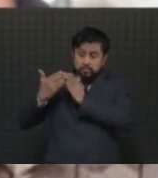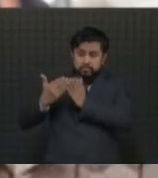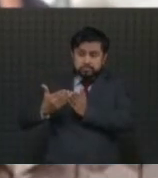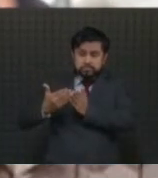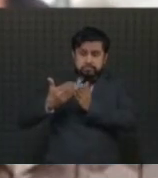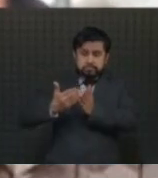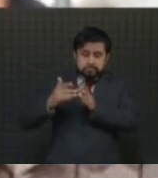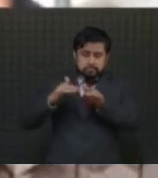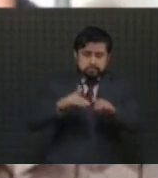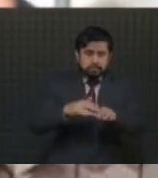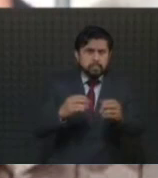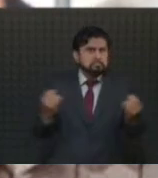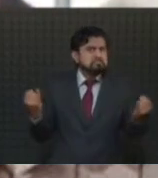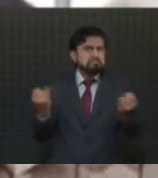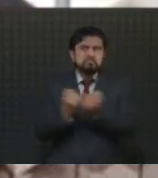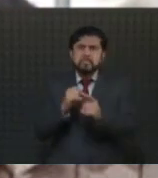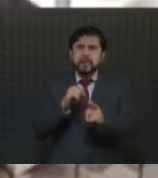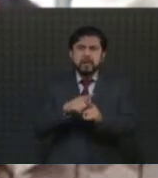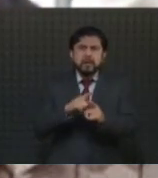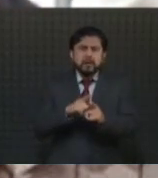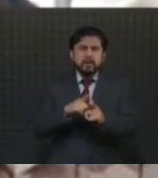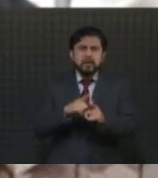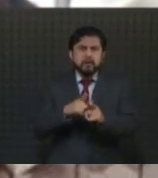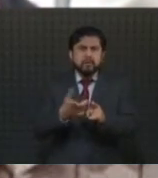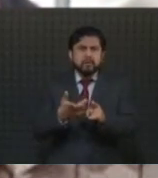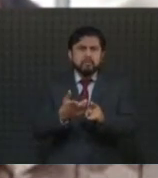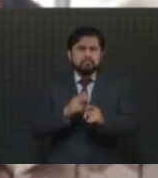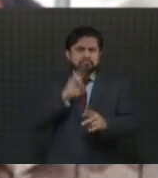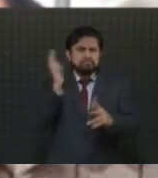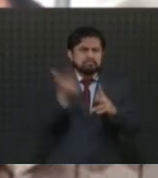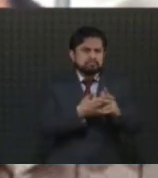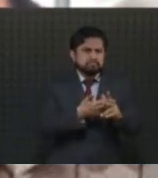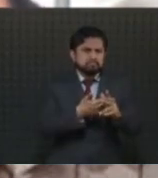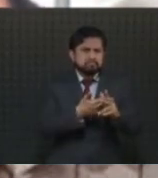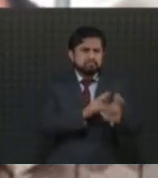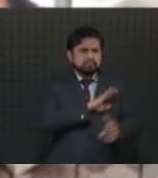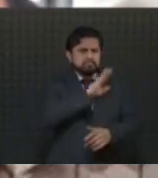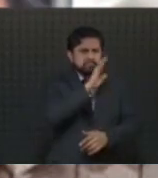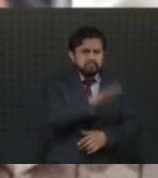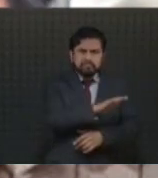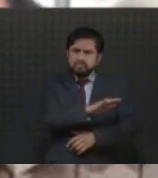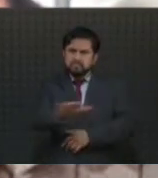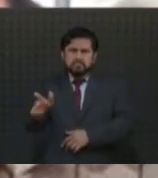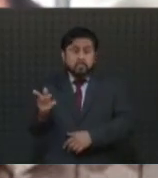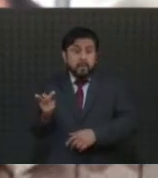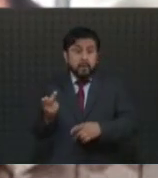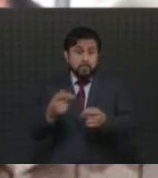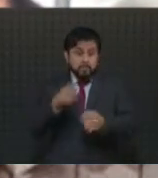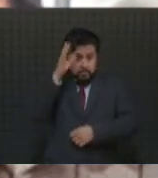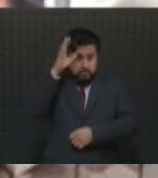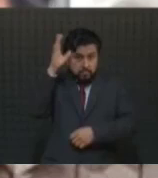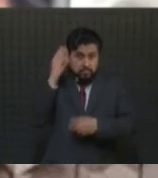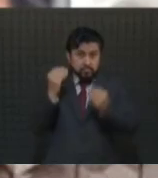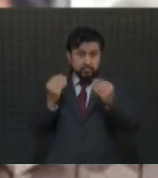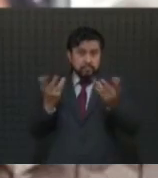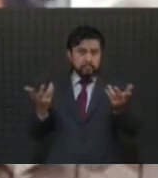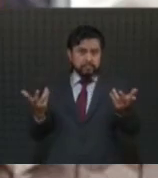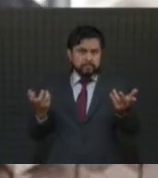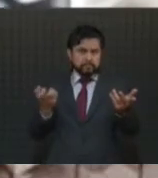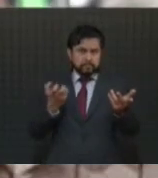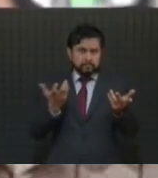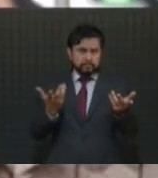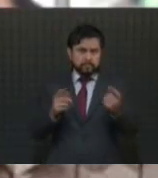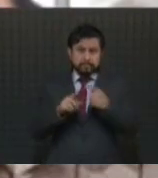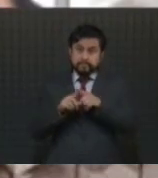dos visiones también. Es esta visión de aquellos que fueron a buscar a Maximiliano para que gobernara México, porque